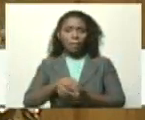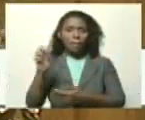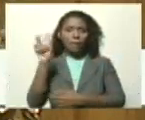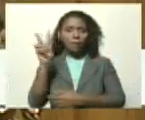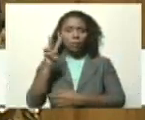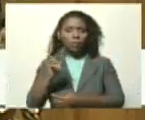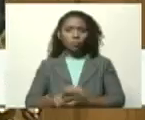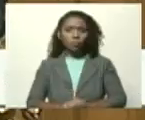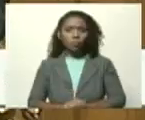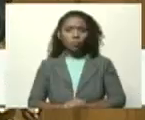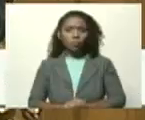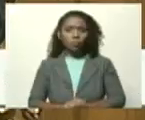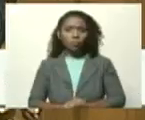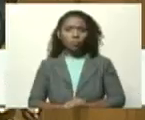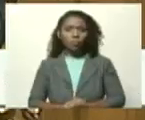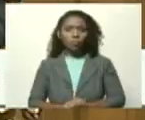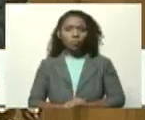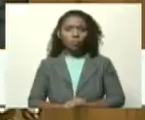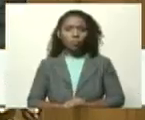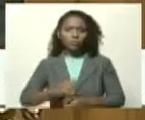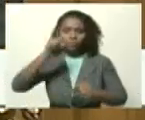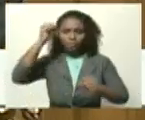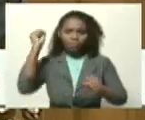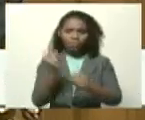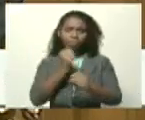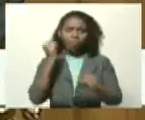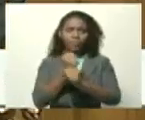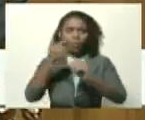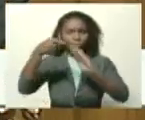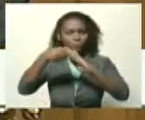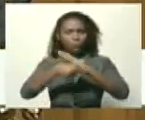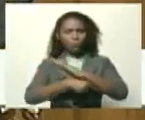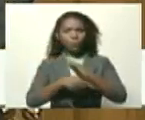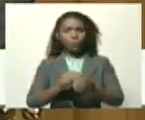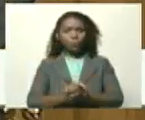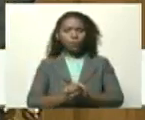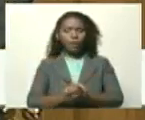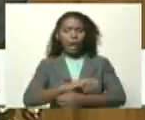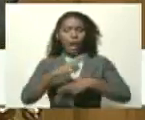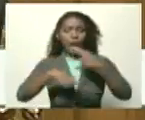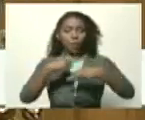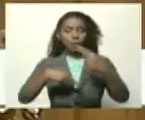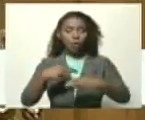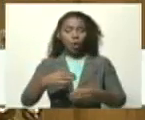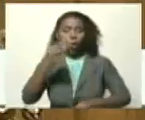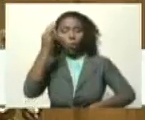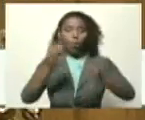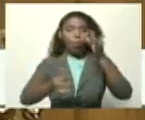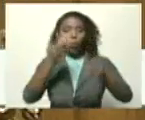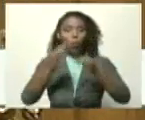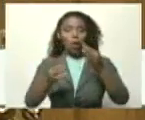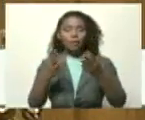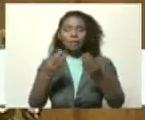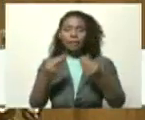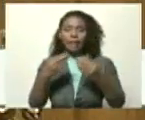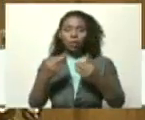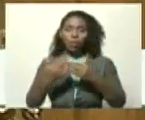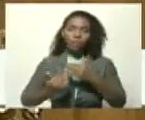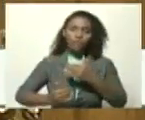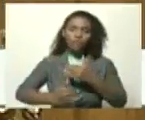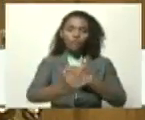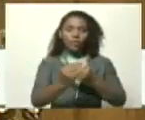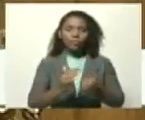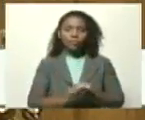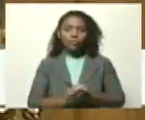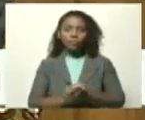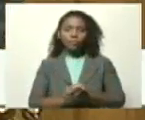2022 en trabajar y profundizar la revolución judicial que tanto ha avanzado